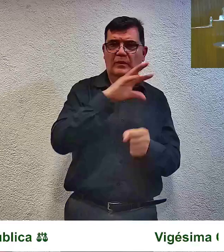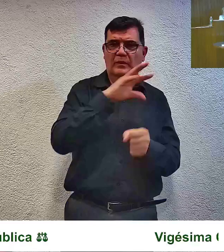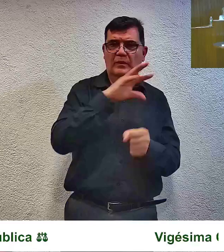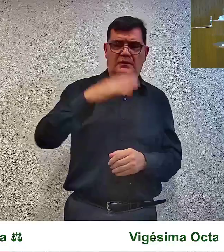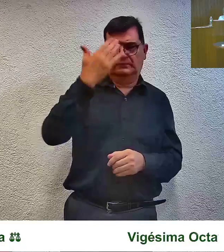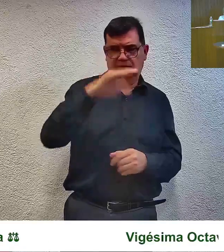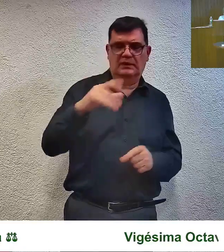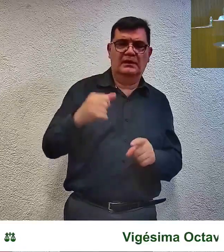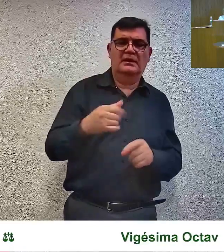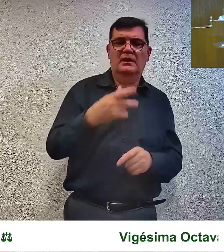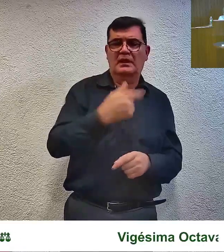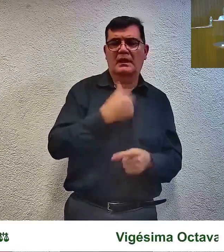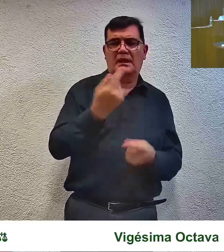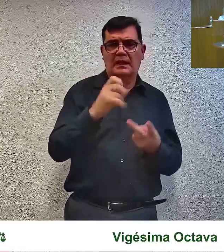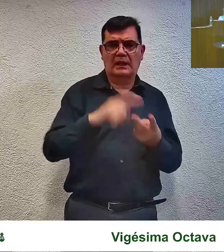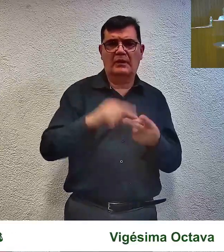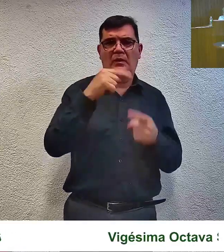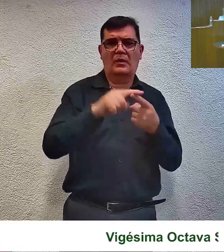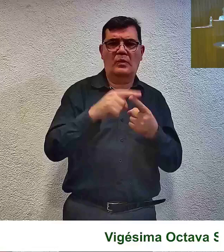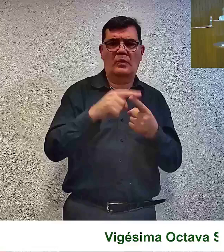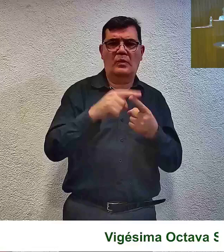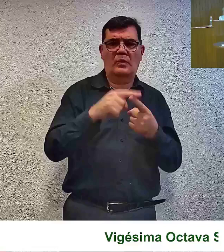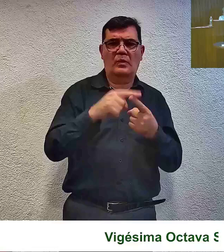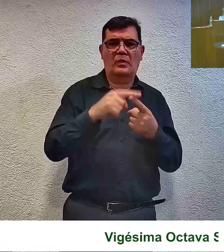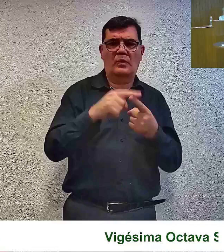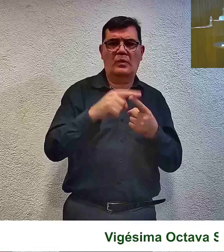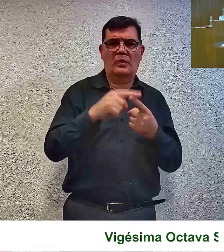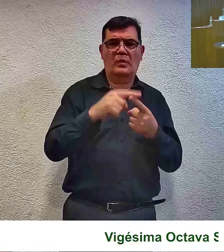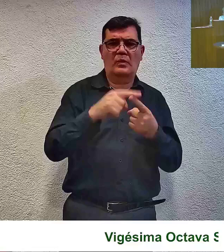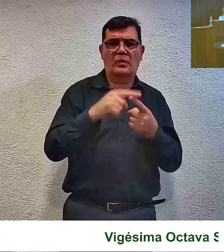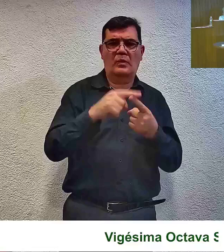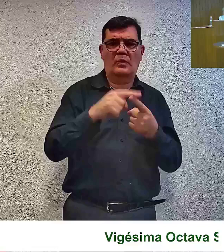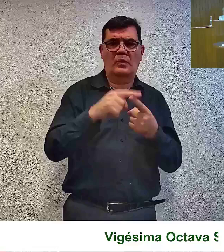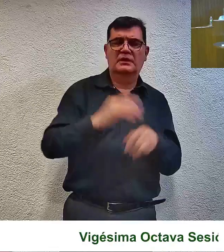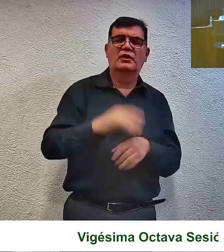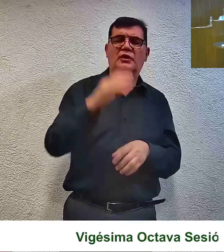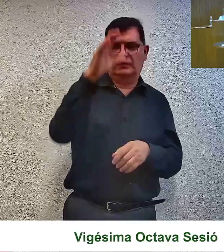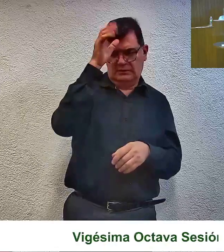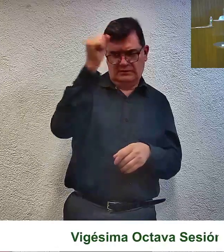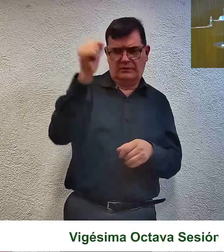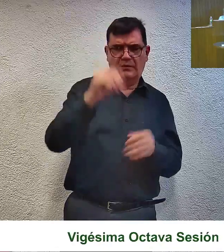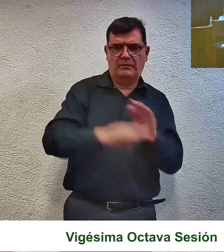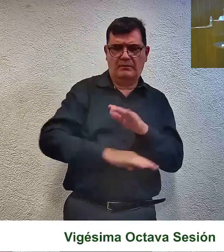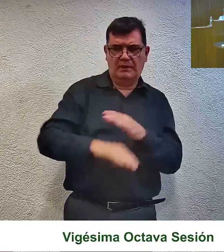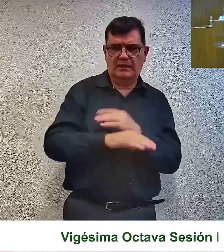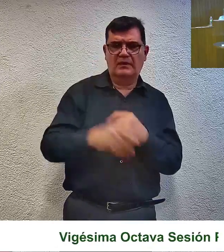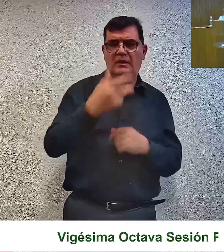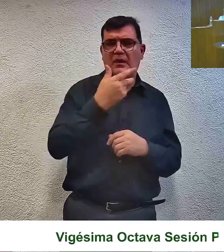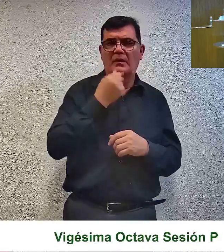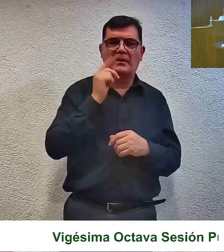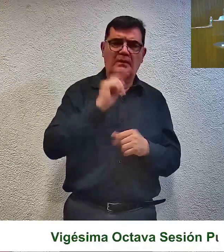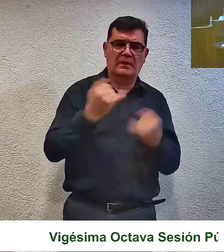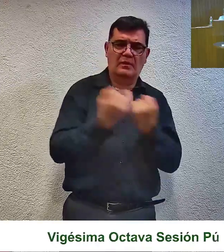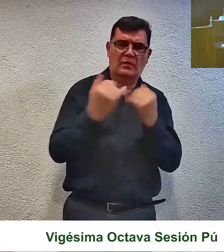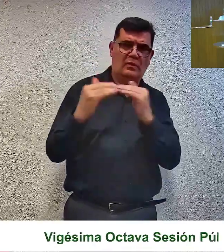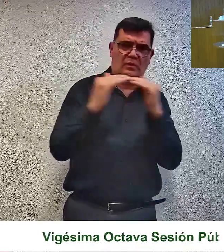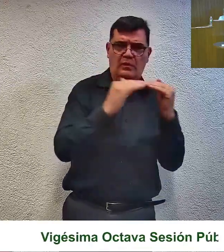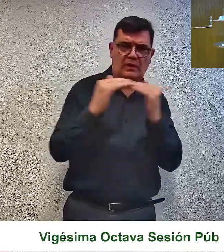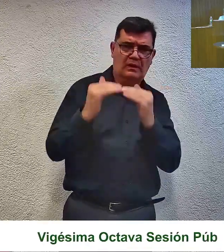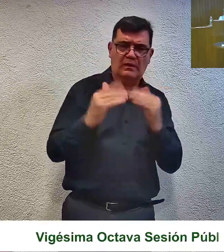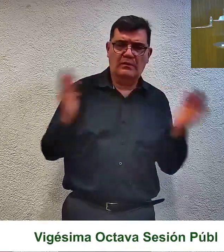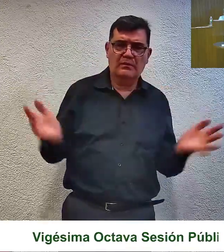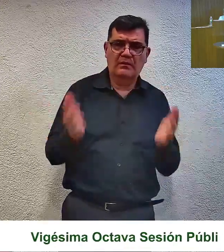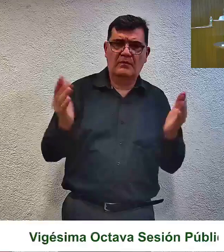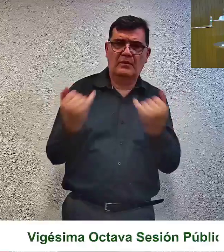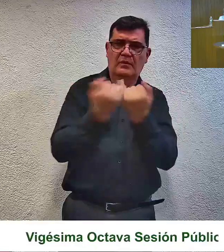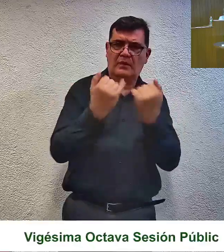género 1, 2, 3, conceptos básicos de género, marco internacional para la igualdad de género y promoción de la